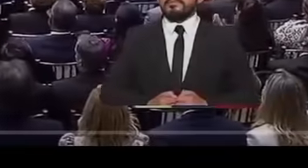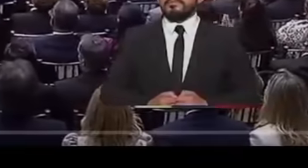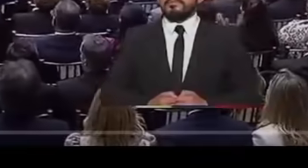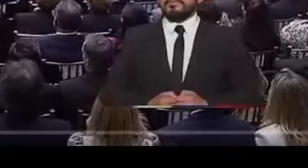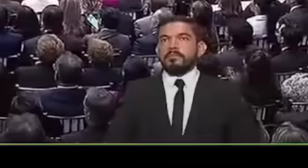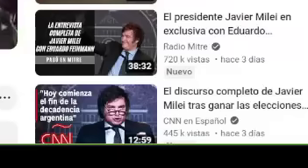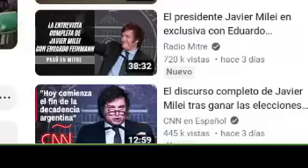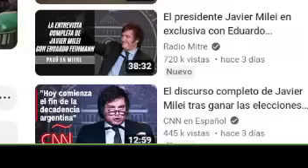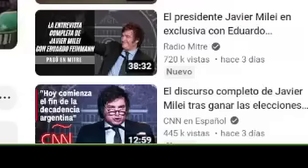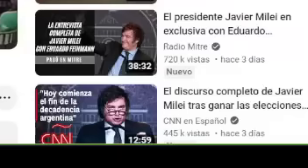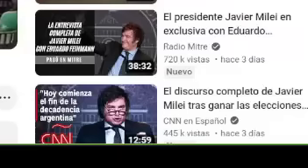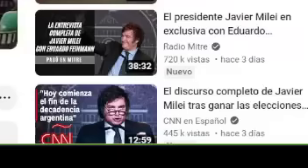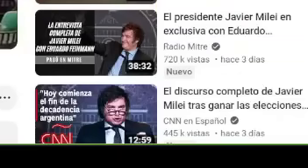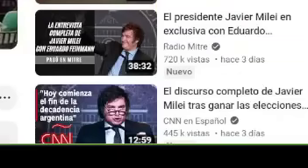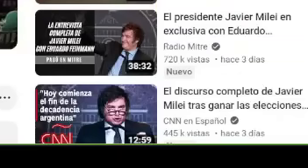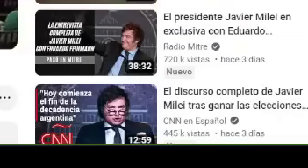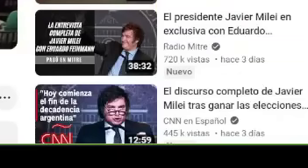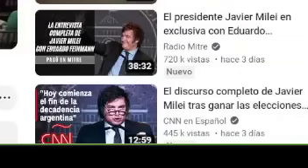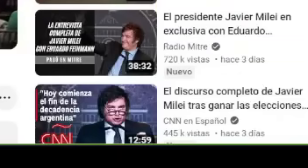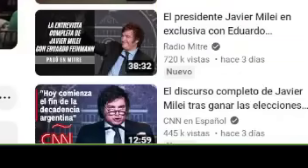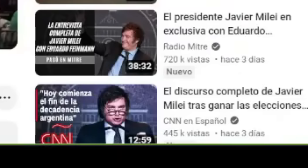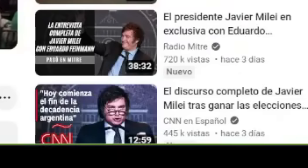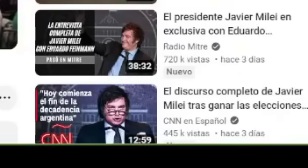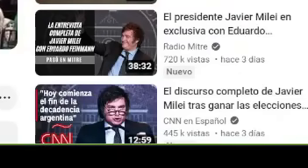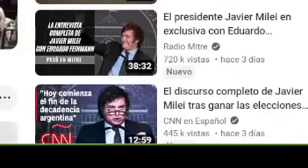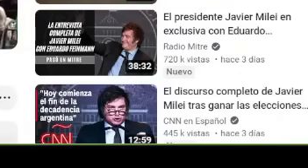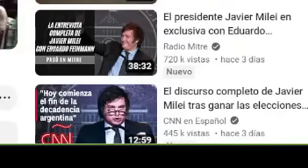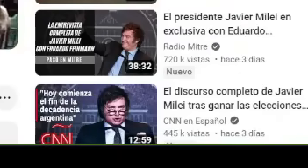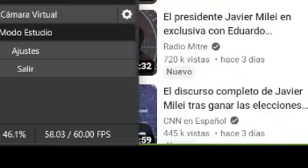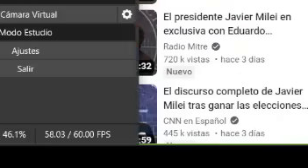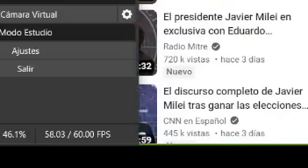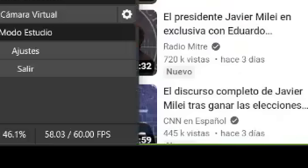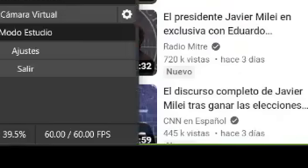Bueno, te man habló más que Novoa. ¿Un de Ecuador?